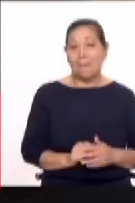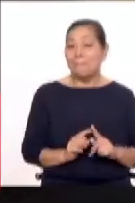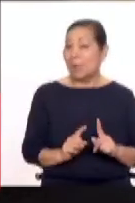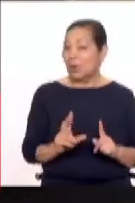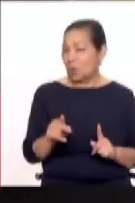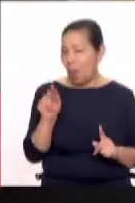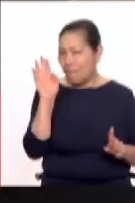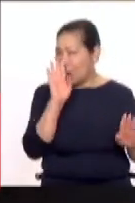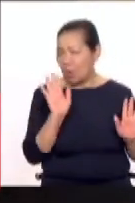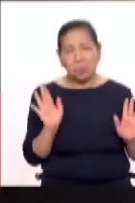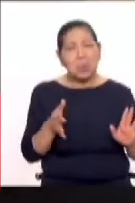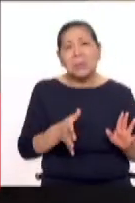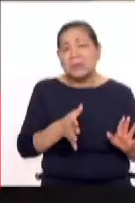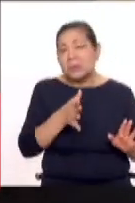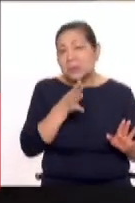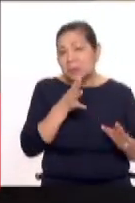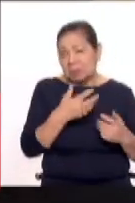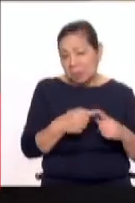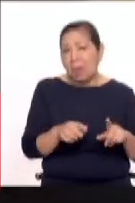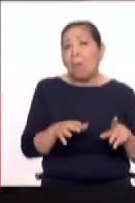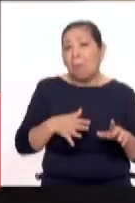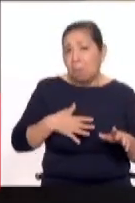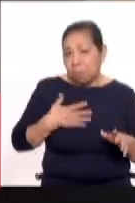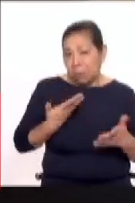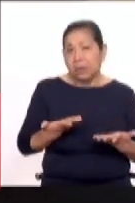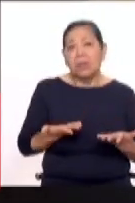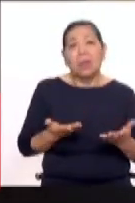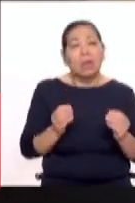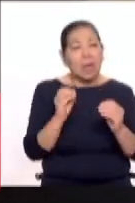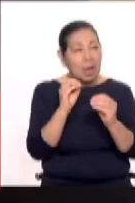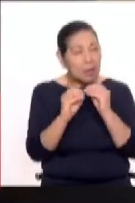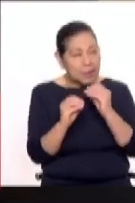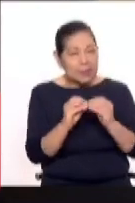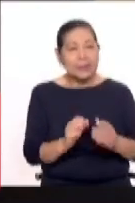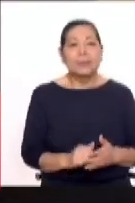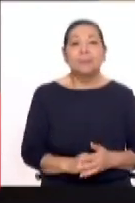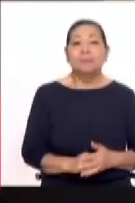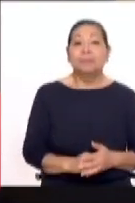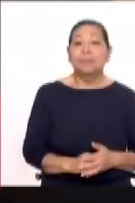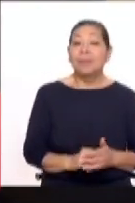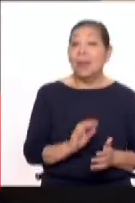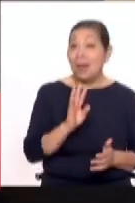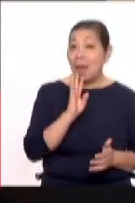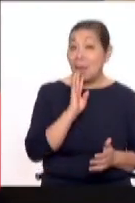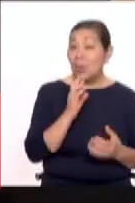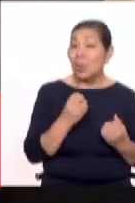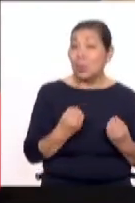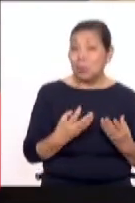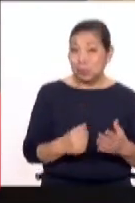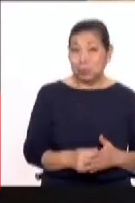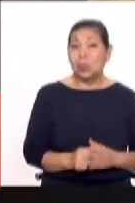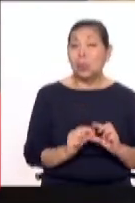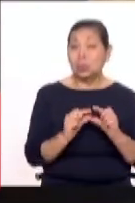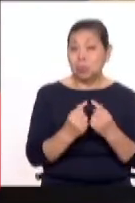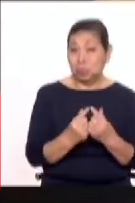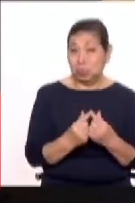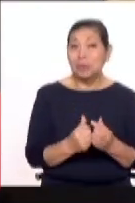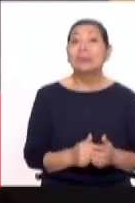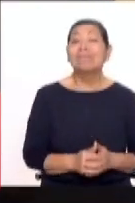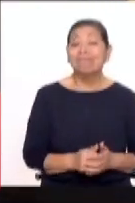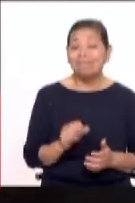no se preocupen, si no lo sabe, la empresa también puede hacer algunas validaciones. Porque se está hablando mucho también de las clonaciones del